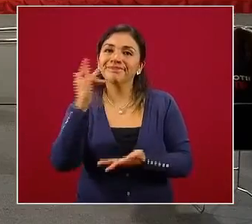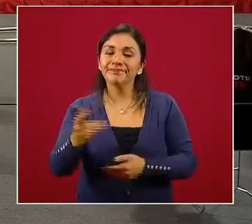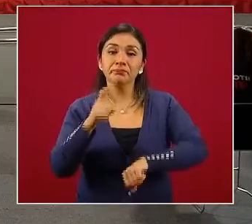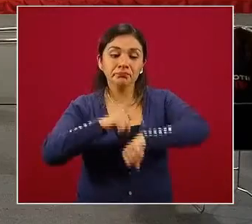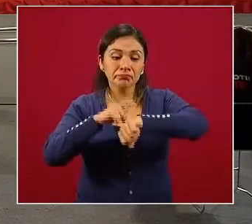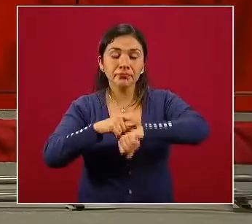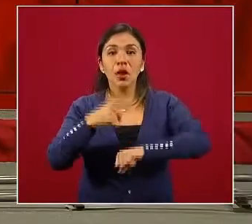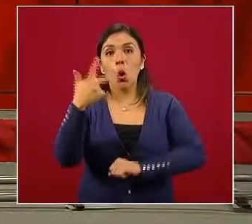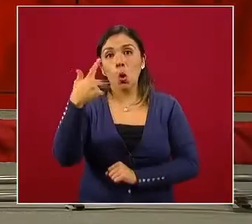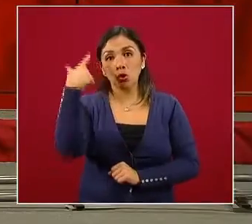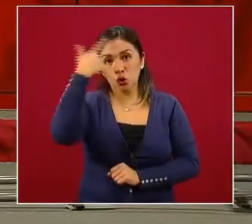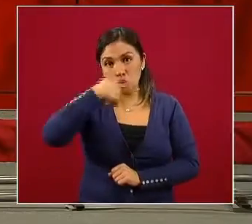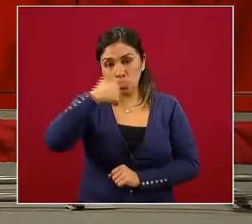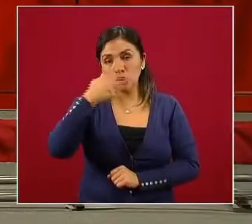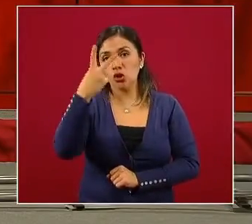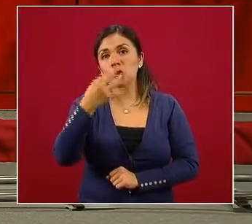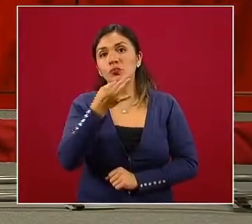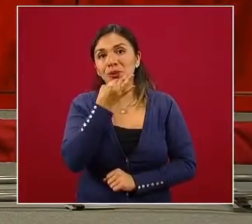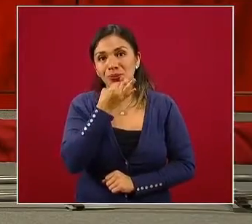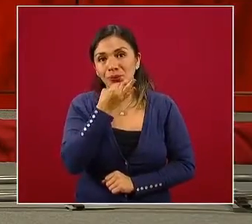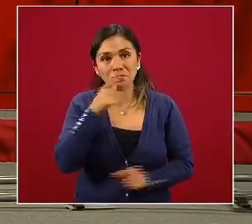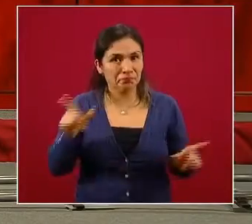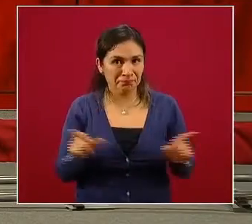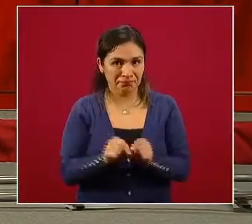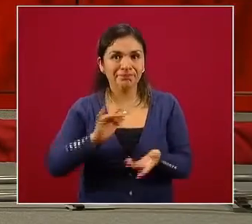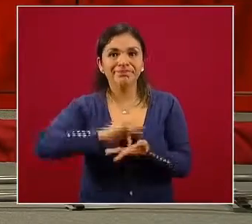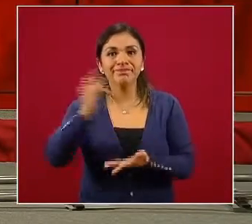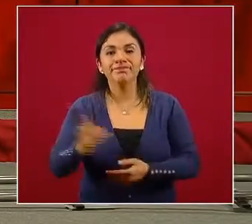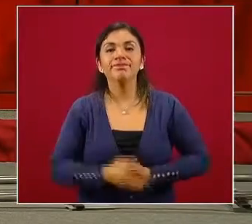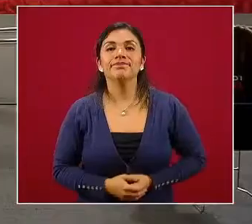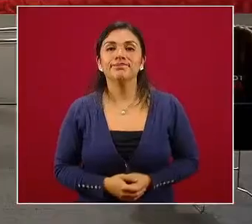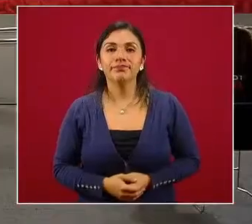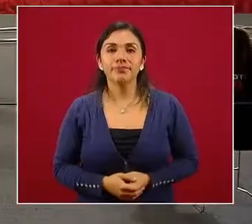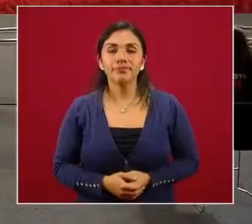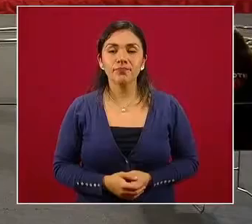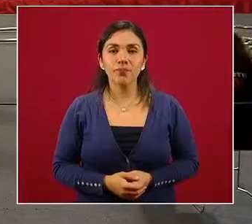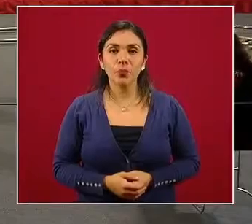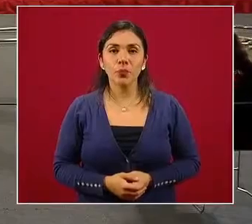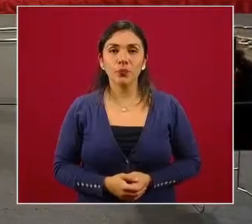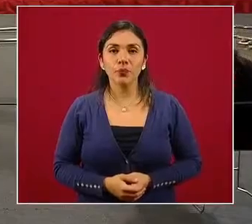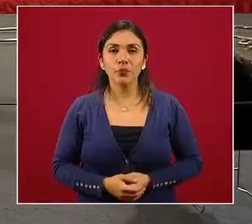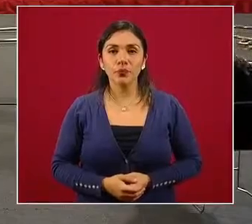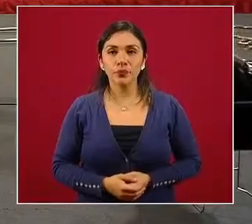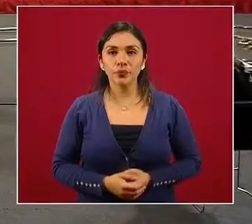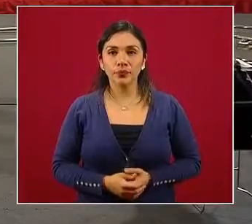gracias. Son las 20 horas con 2 minutos. Aquí terminamos. Muchas gracias. Gracias.